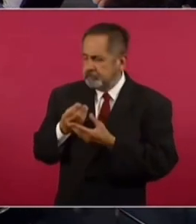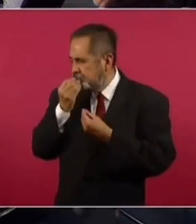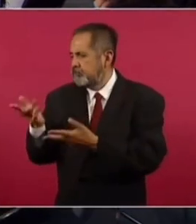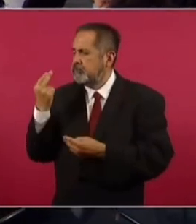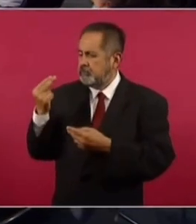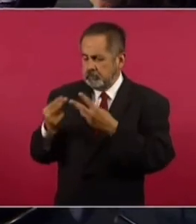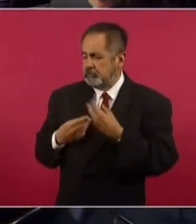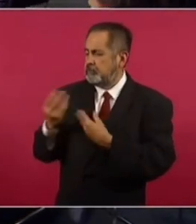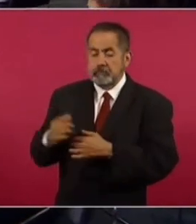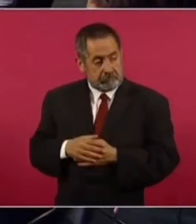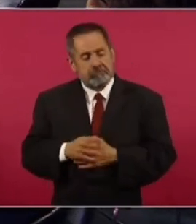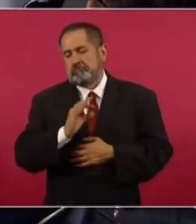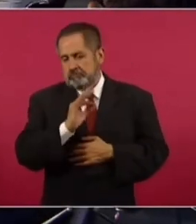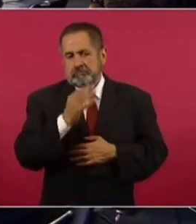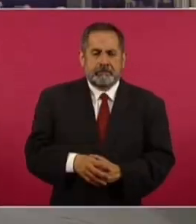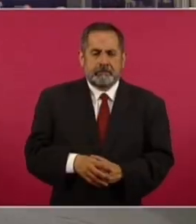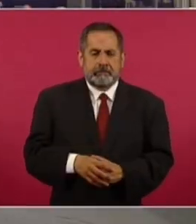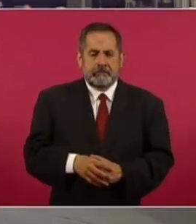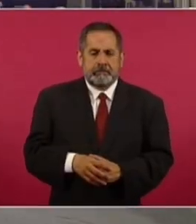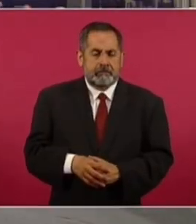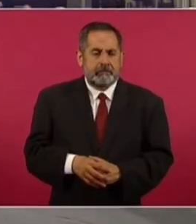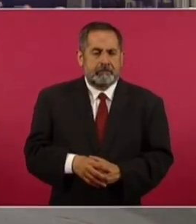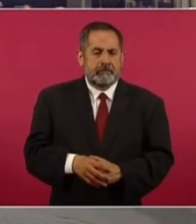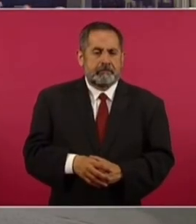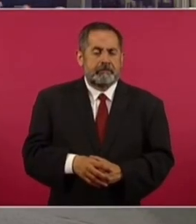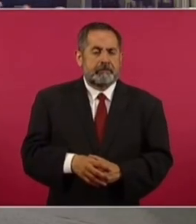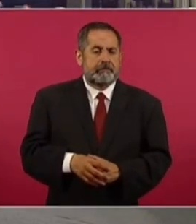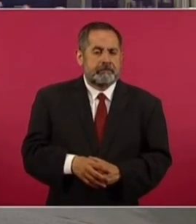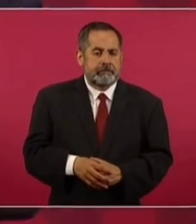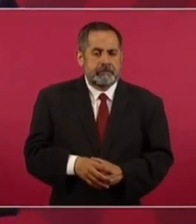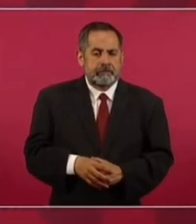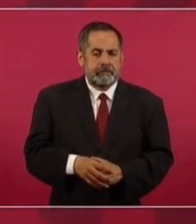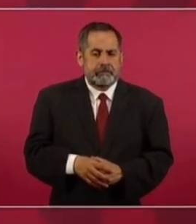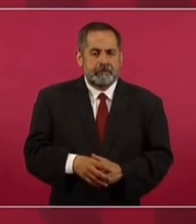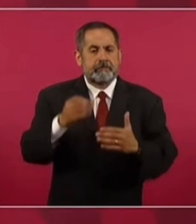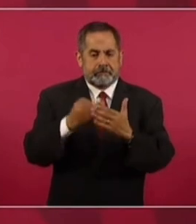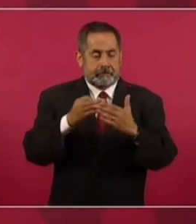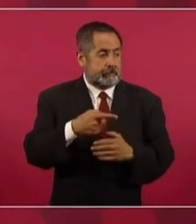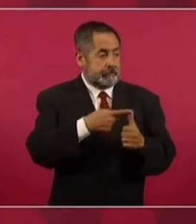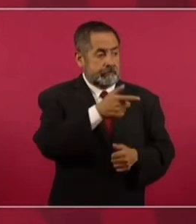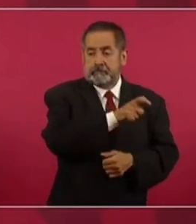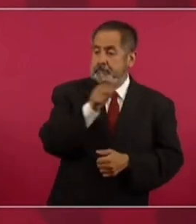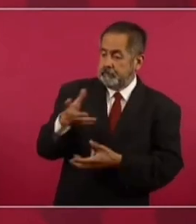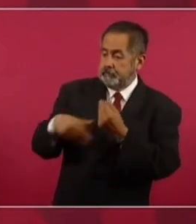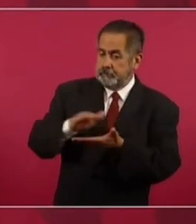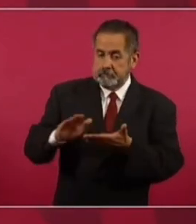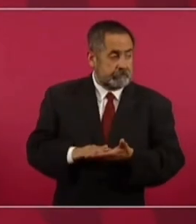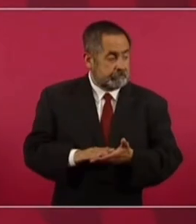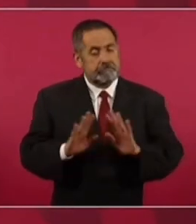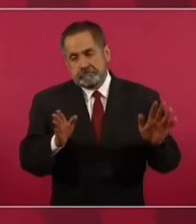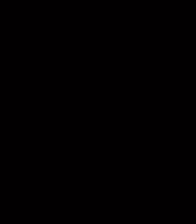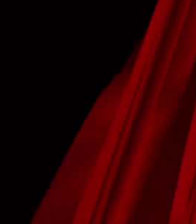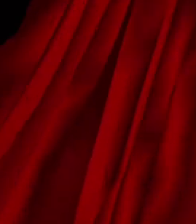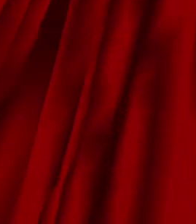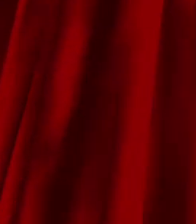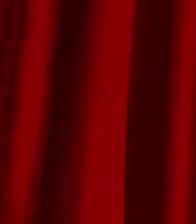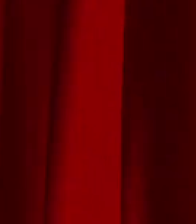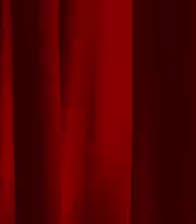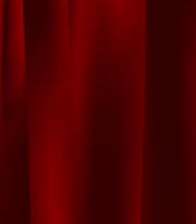prevaleció. Creo que son de Holanda, pero falta la reparación del daño. Sí, eso me dio mucho gusto.